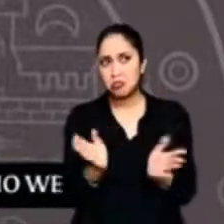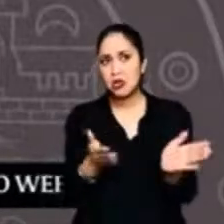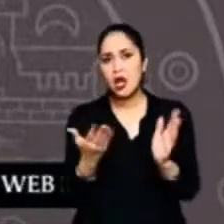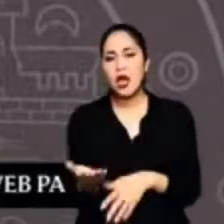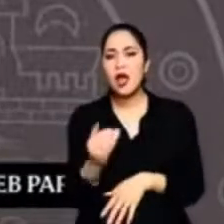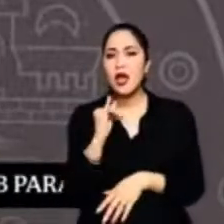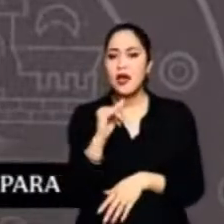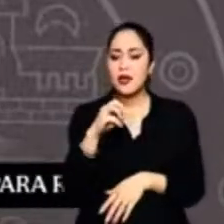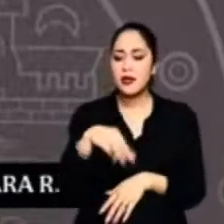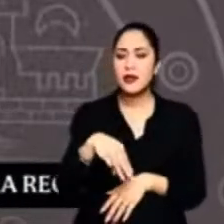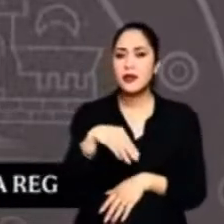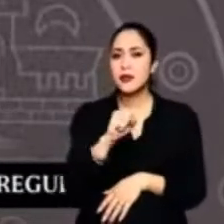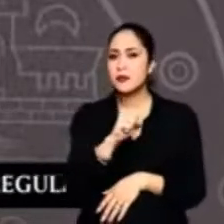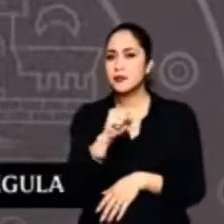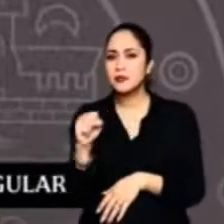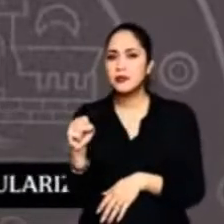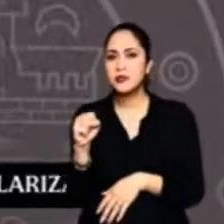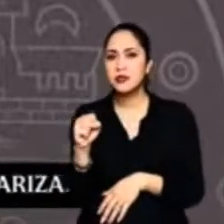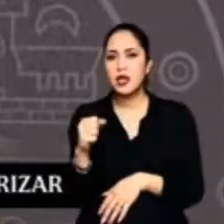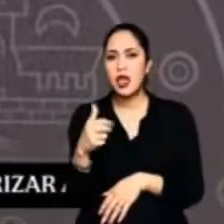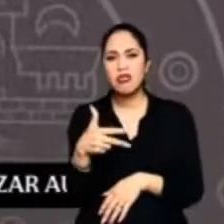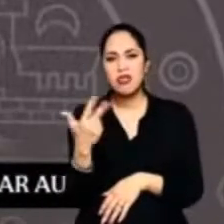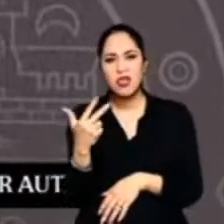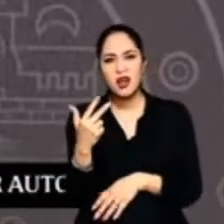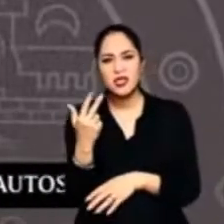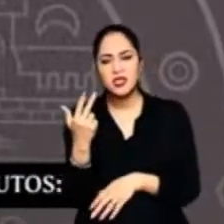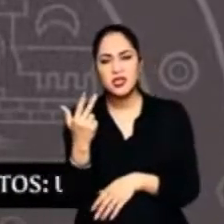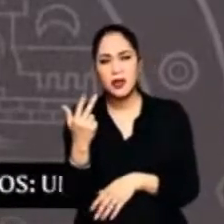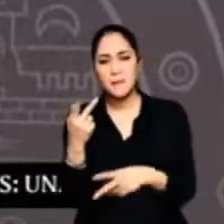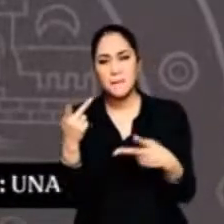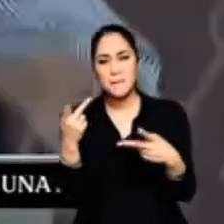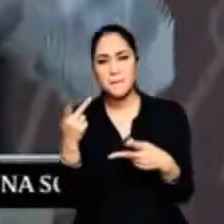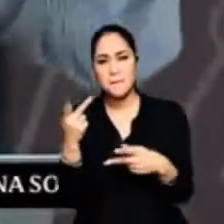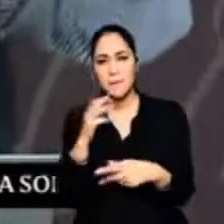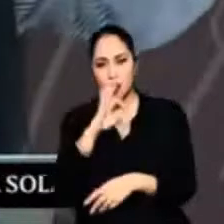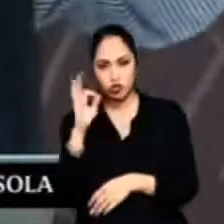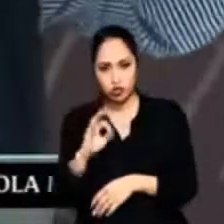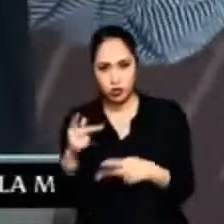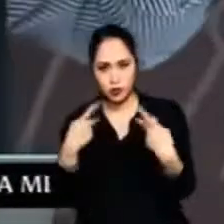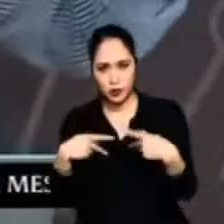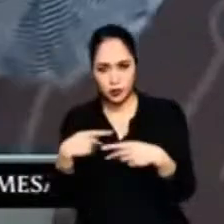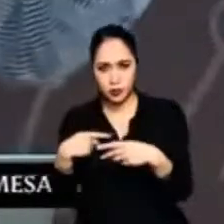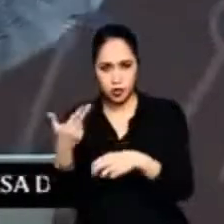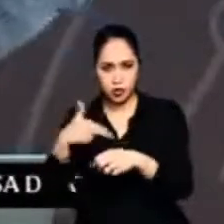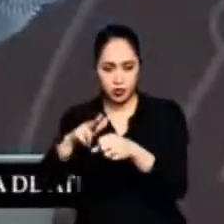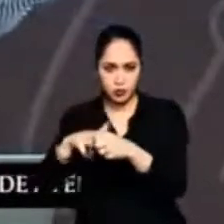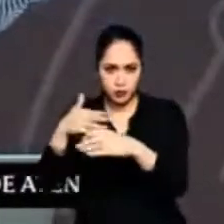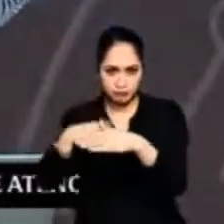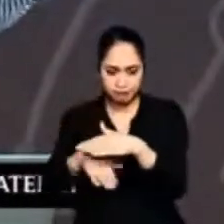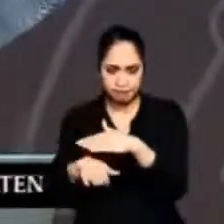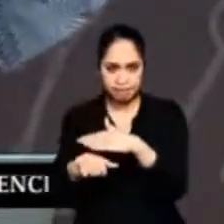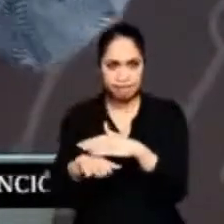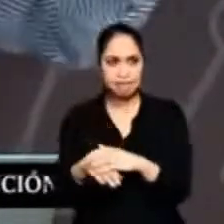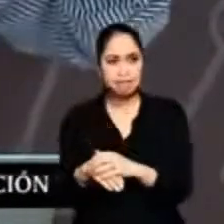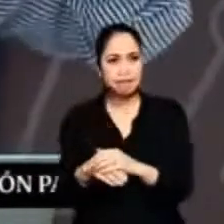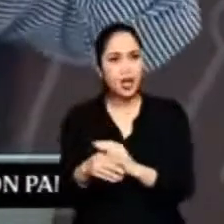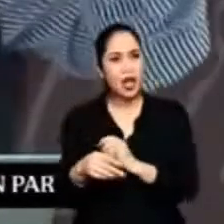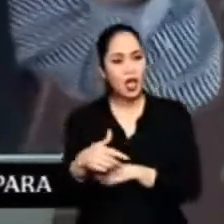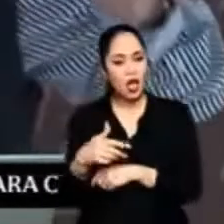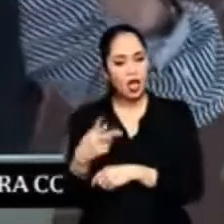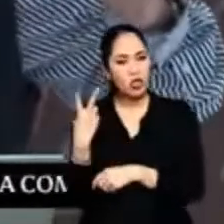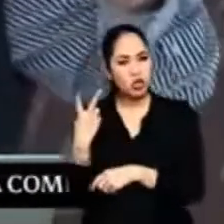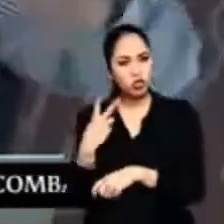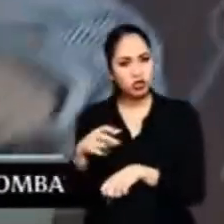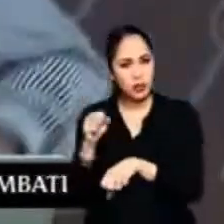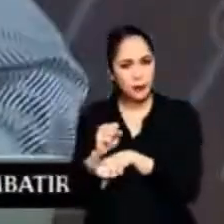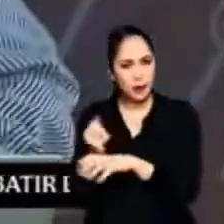el 13% de hospitalizados. Lo teníamos hace 2 semanas, la semana